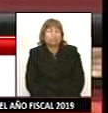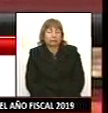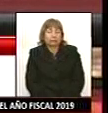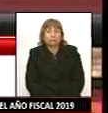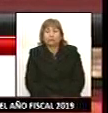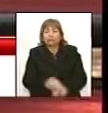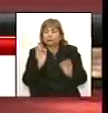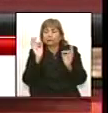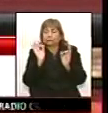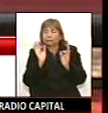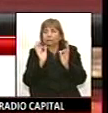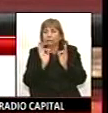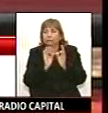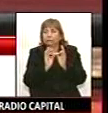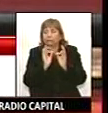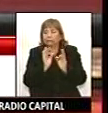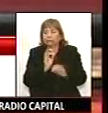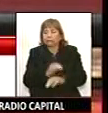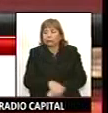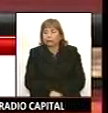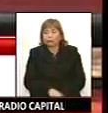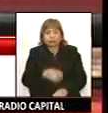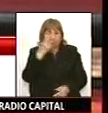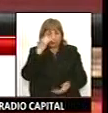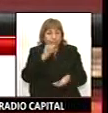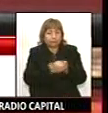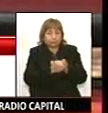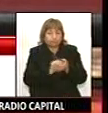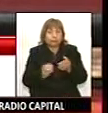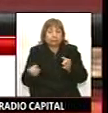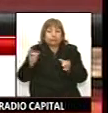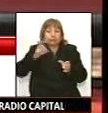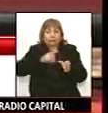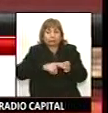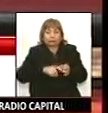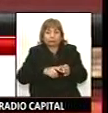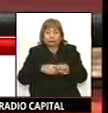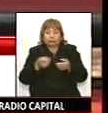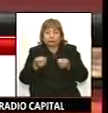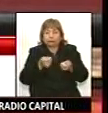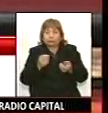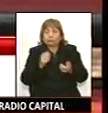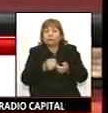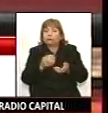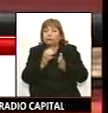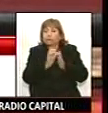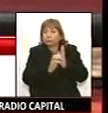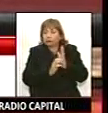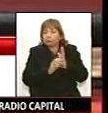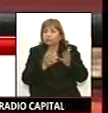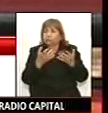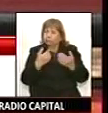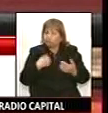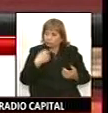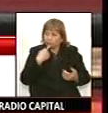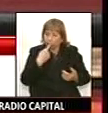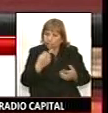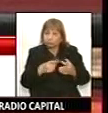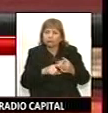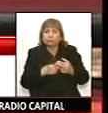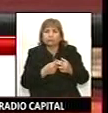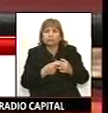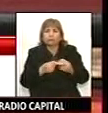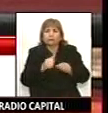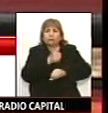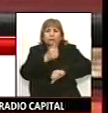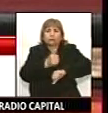algunas precisiones muy puntuales para ser incorporados dentro de las disposiciones complementarias. Yo quiero empezar por la